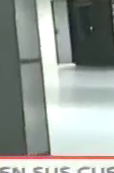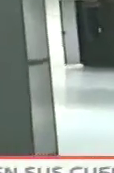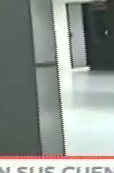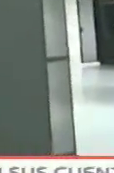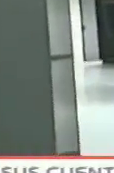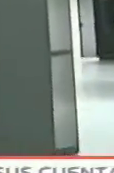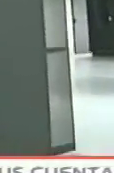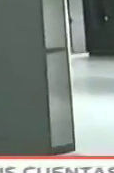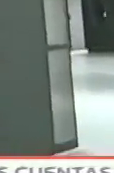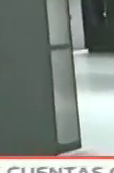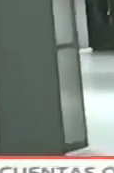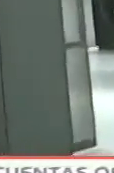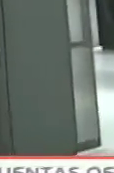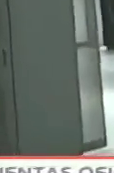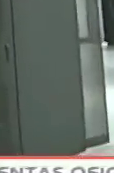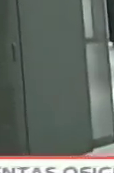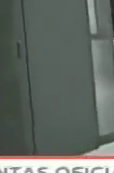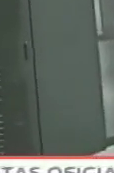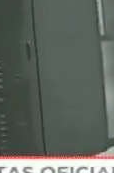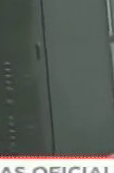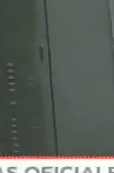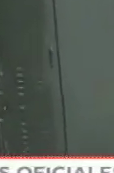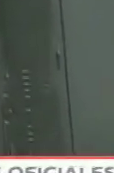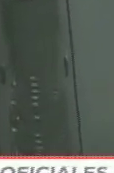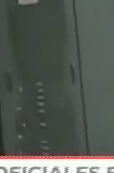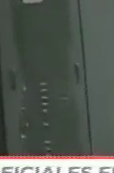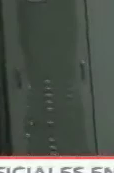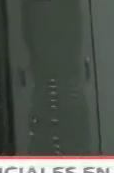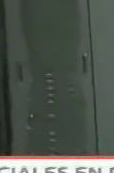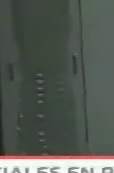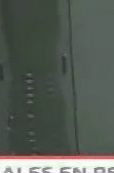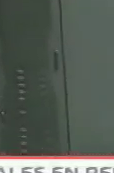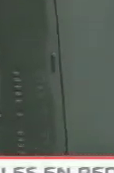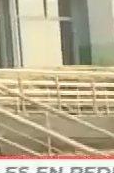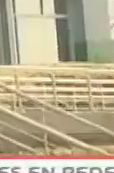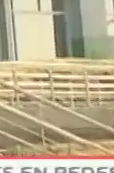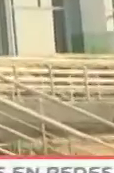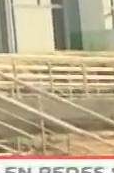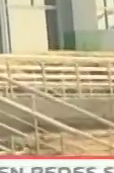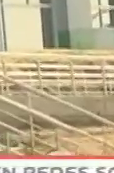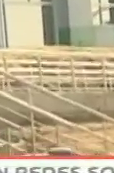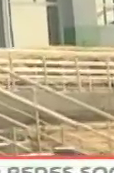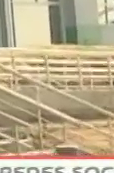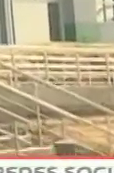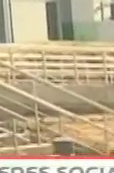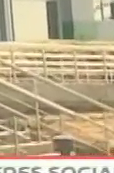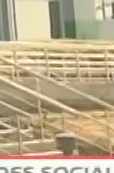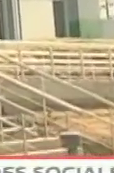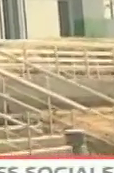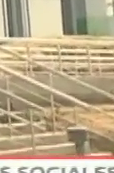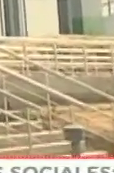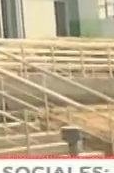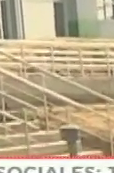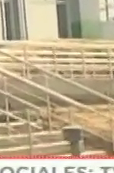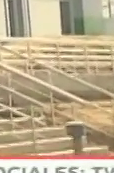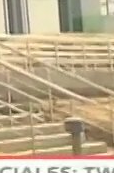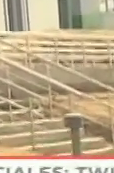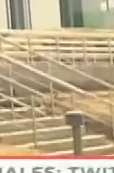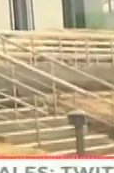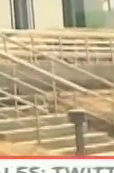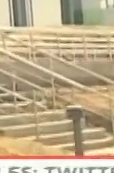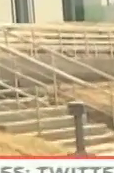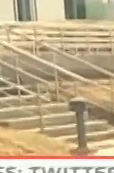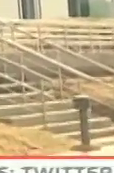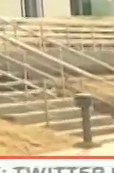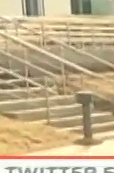Fernández. Muchas gracias, ministra. Un saludo, presidente, para usted, para quienes le acompañan y para nuestro pueblo que nos ve y nos oye